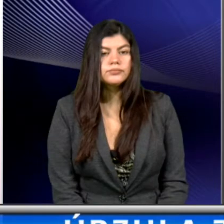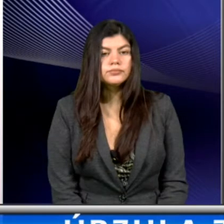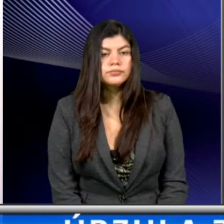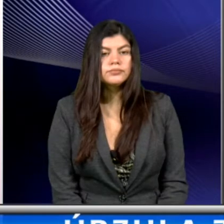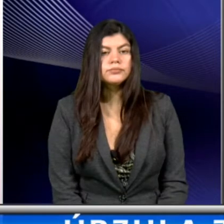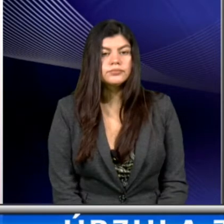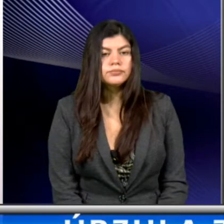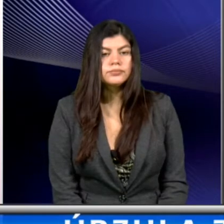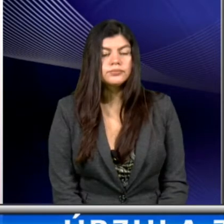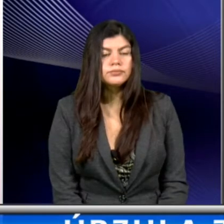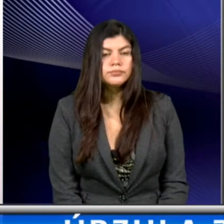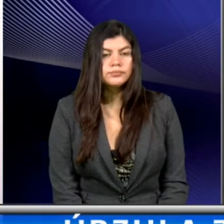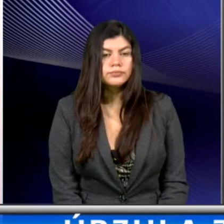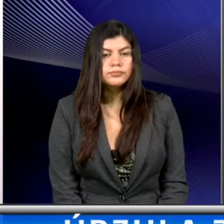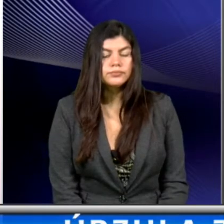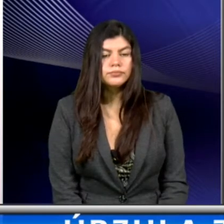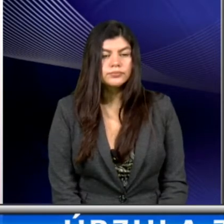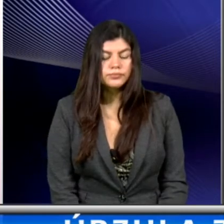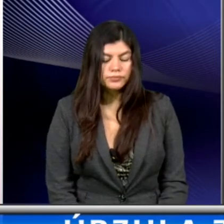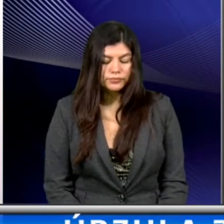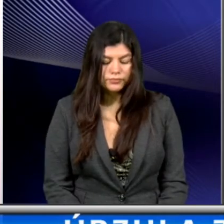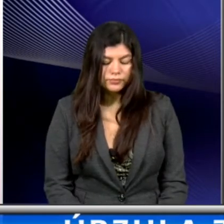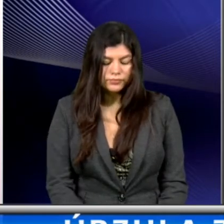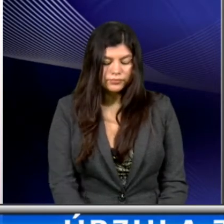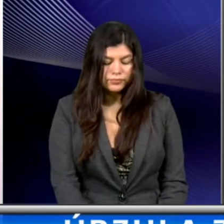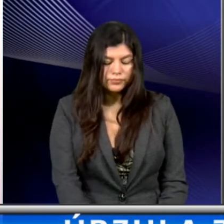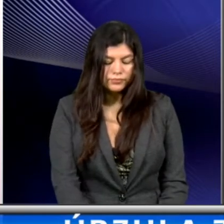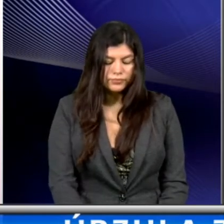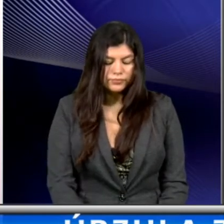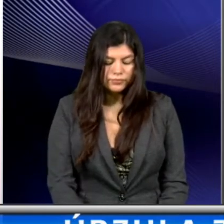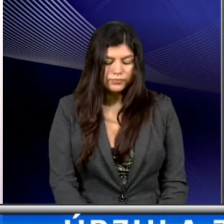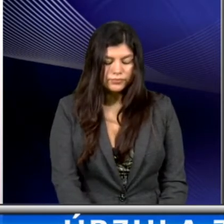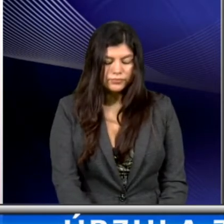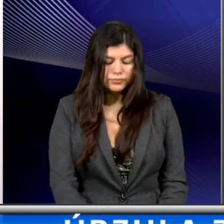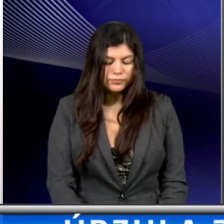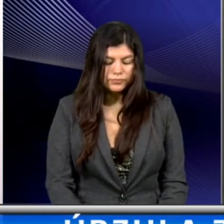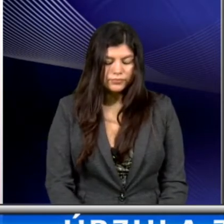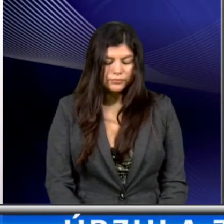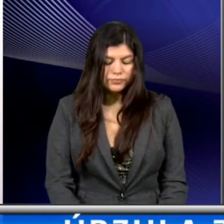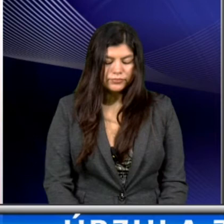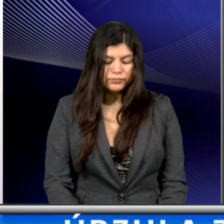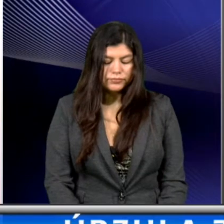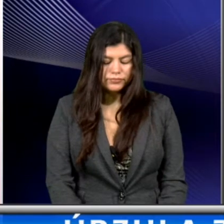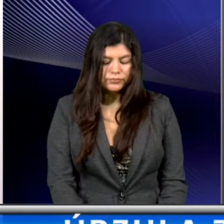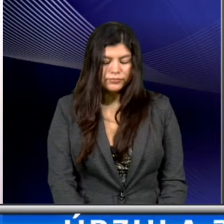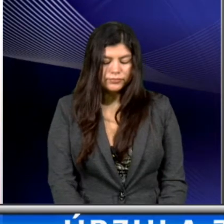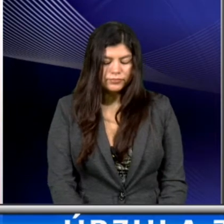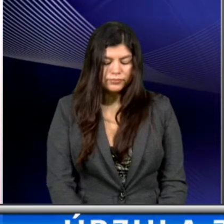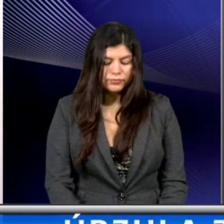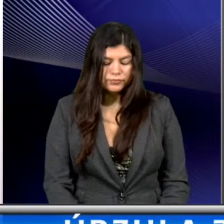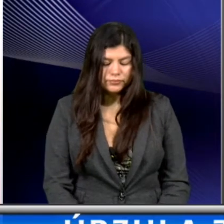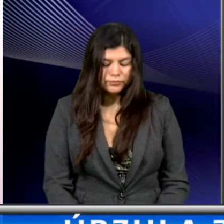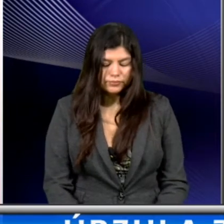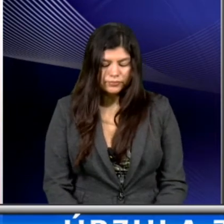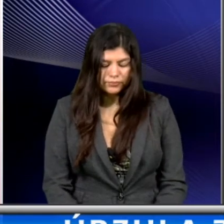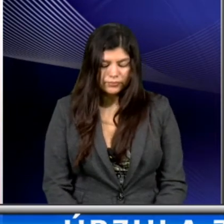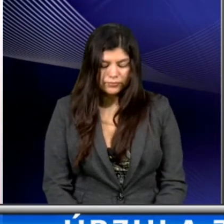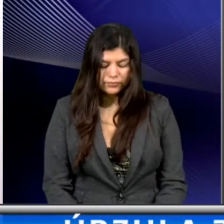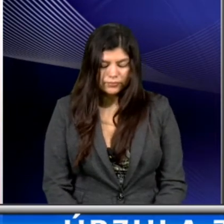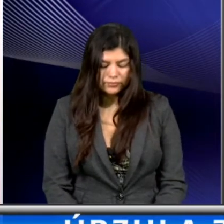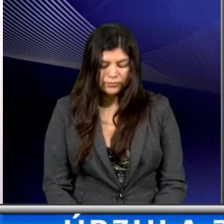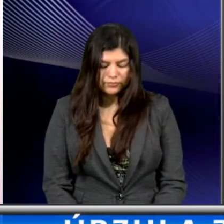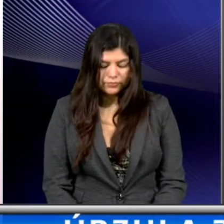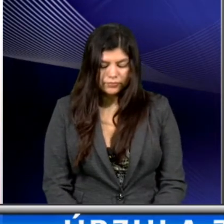necesidad. Entonces ya va afectando todas las esferas de nuestra vida, social, familiar, laboral, y así